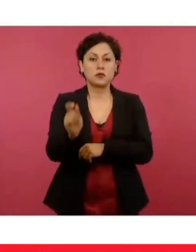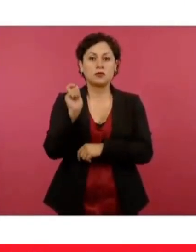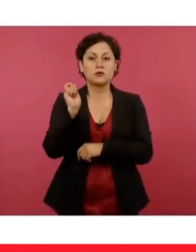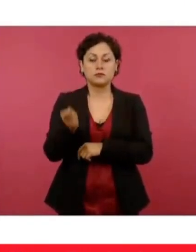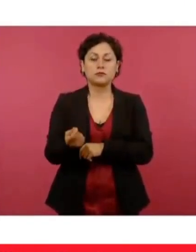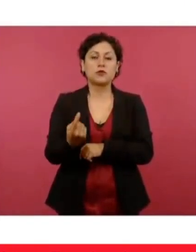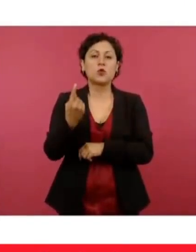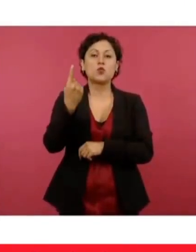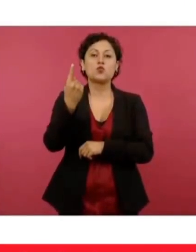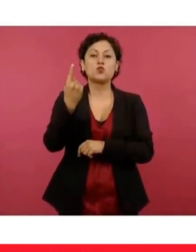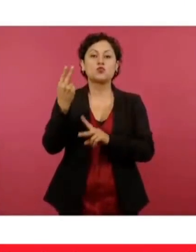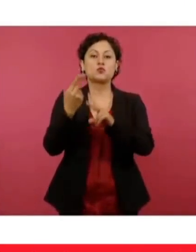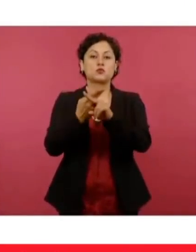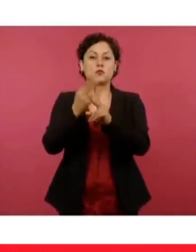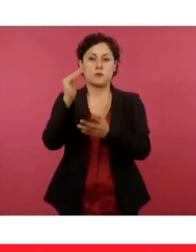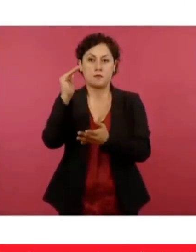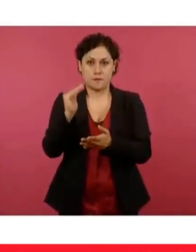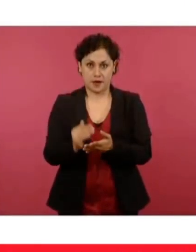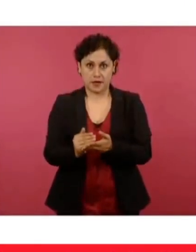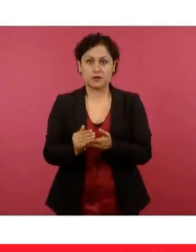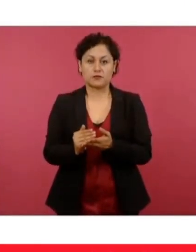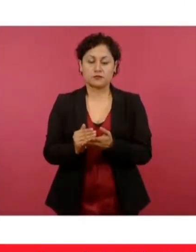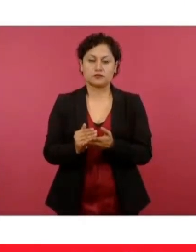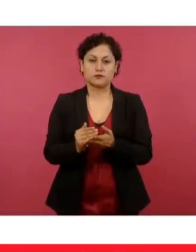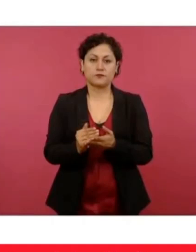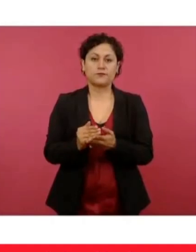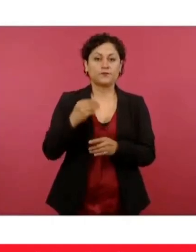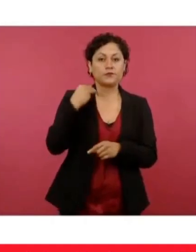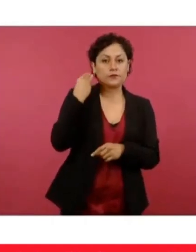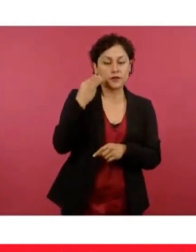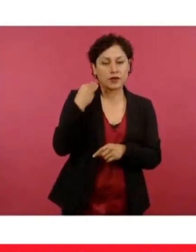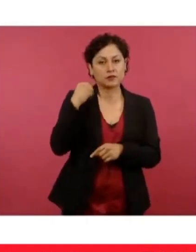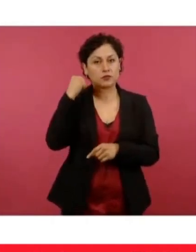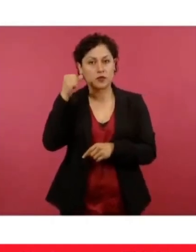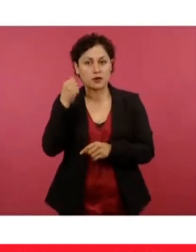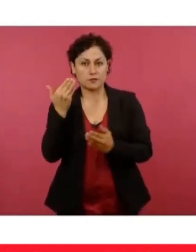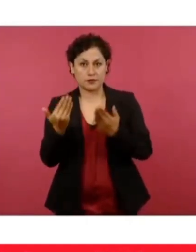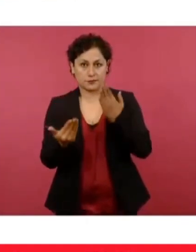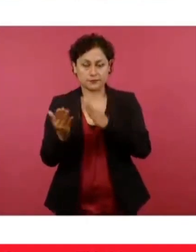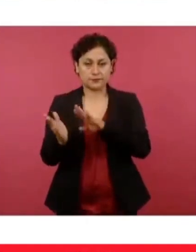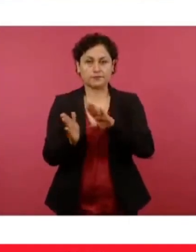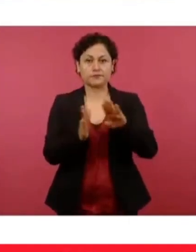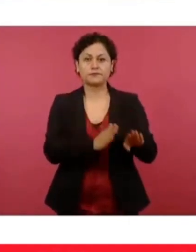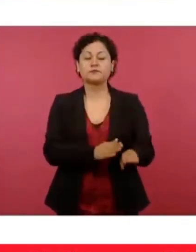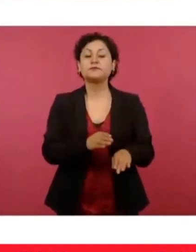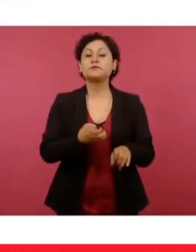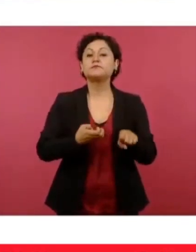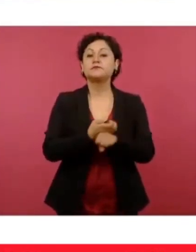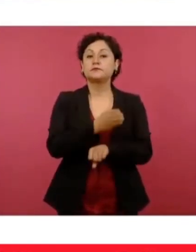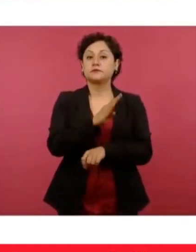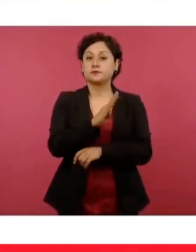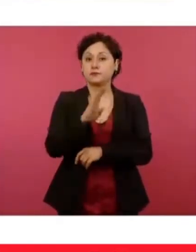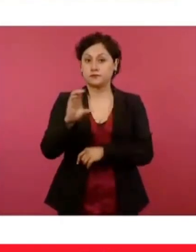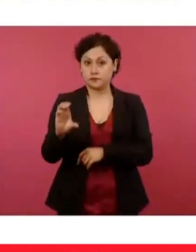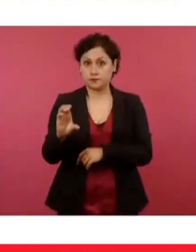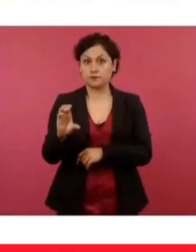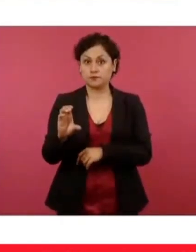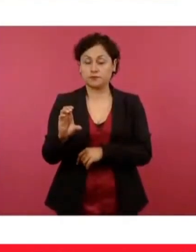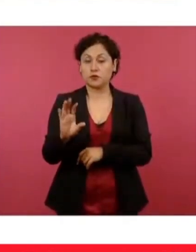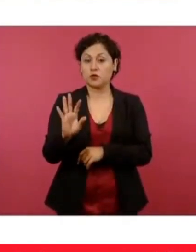homicidio menos que en marzo para el mes de abril adelante en el caso de Baja California fueron